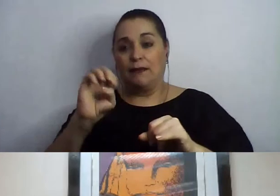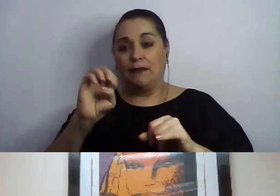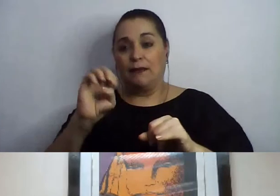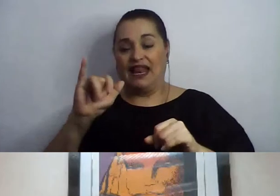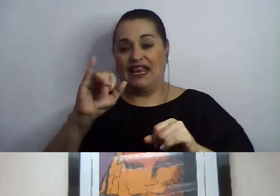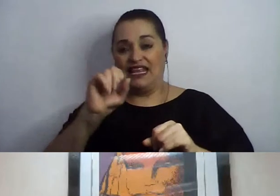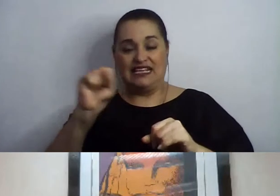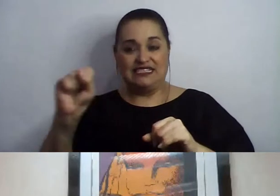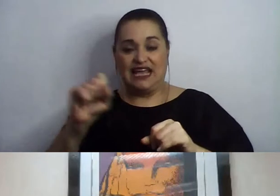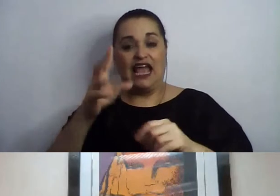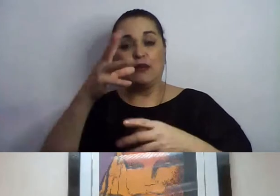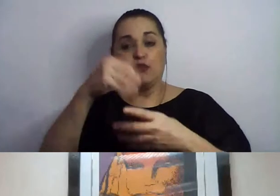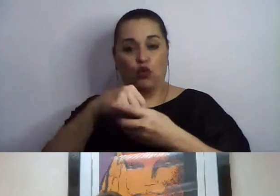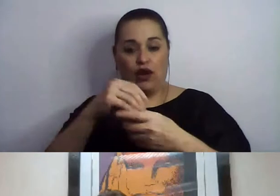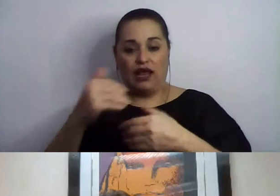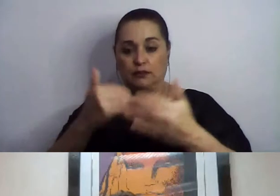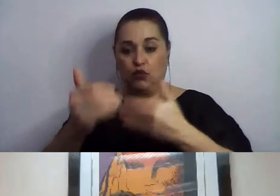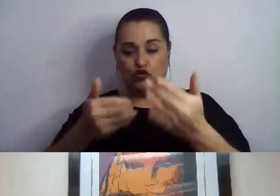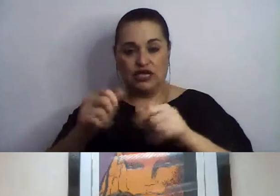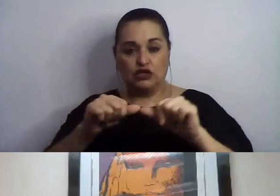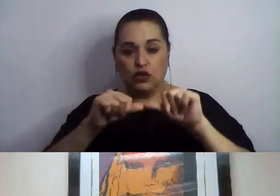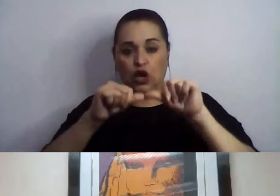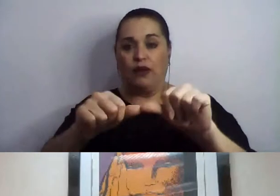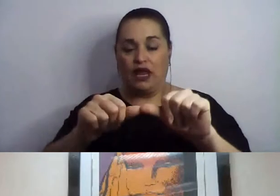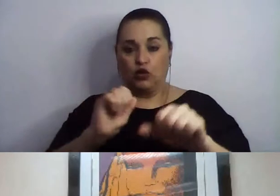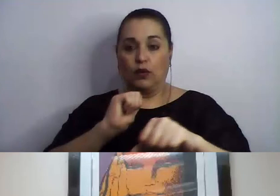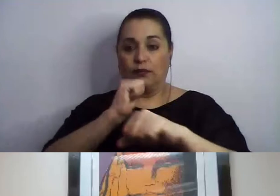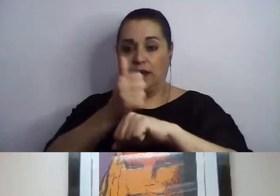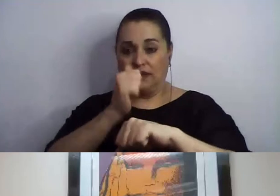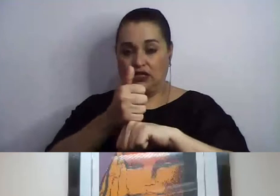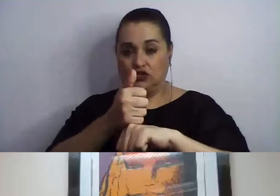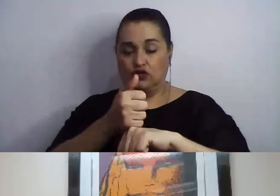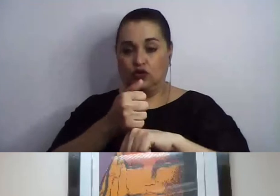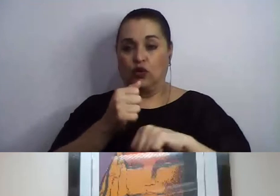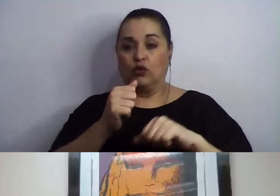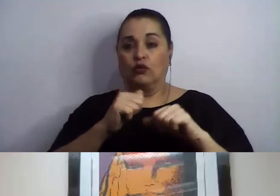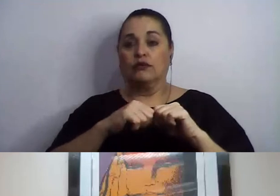dentro de este proceso de seguimiento de implementación creo que más bien